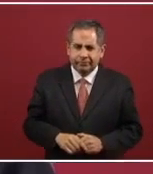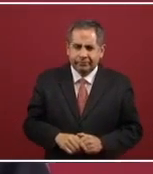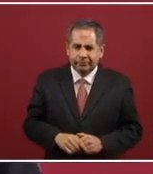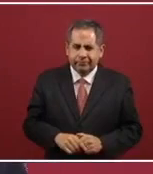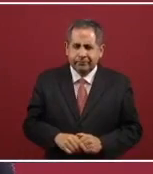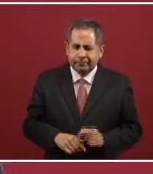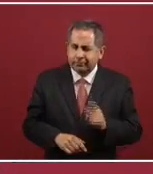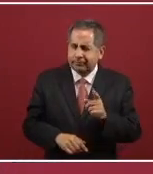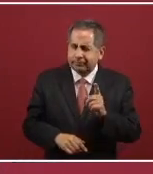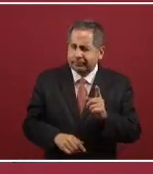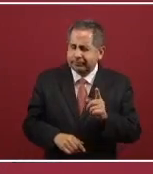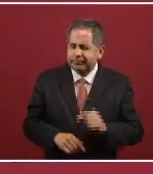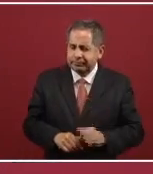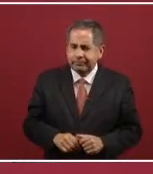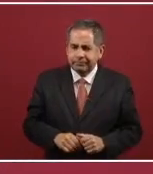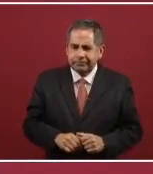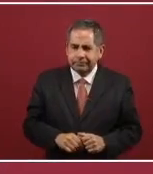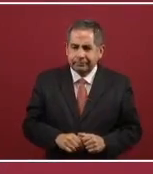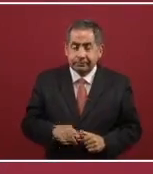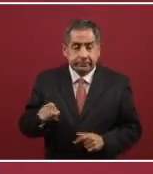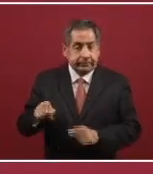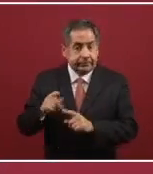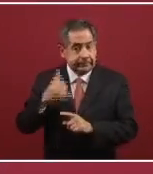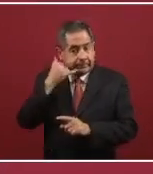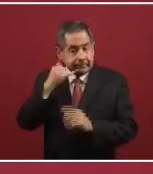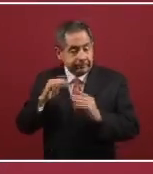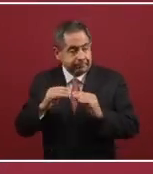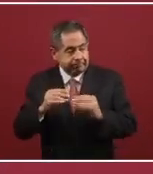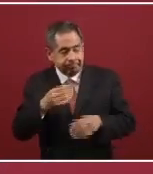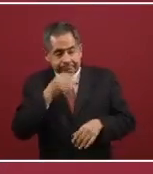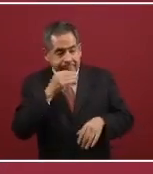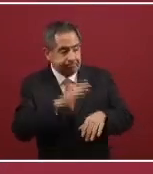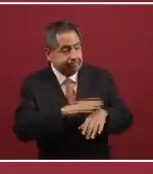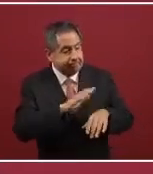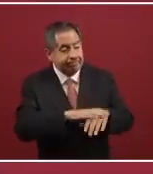Sí, le decía, oye,